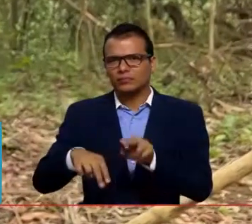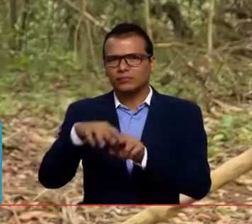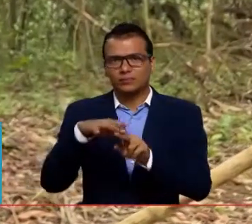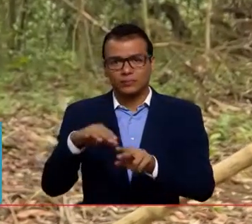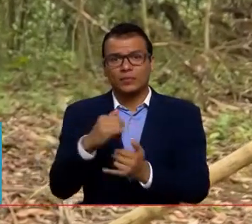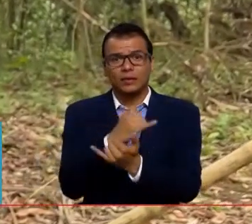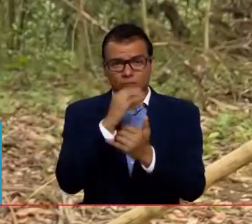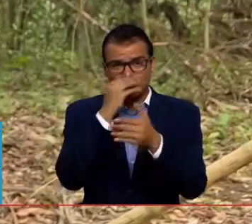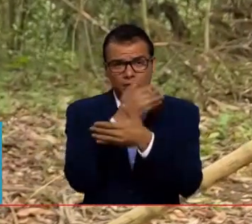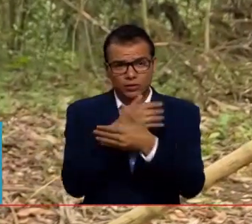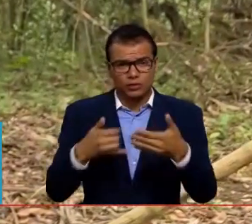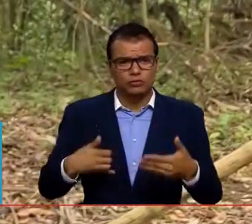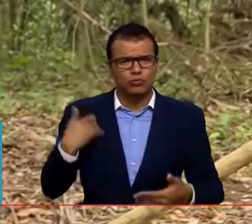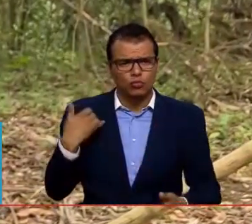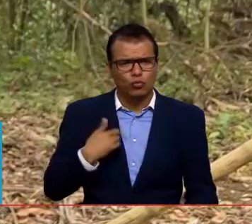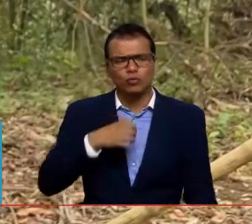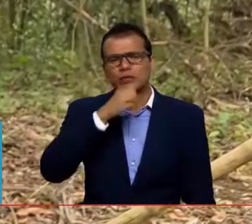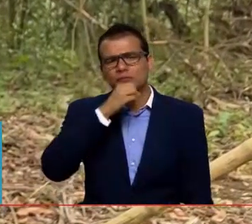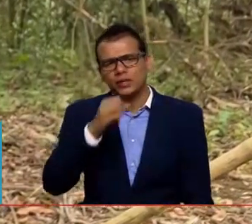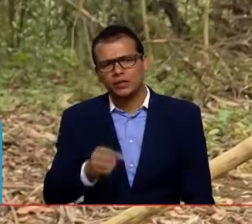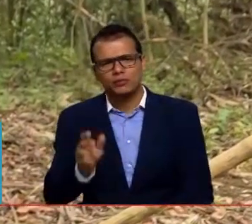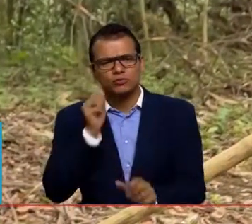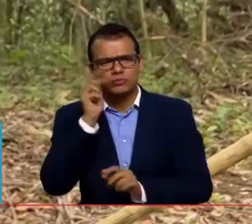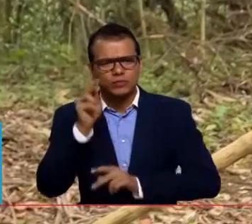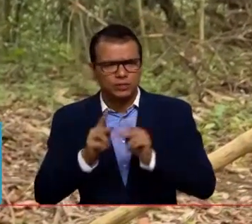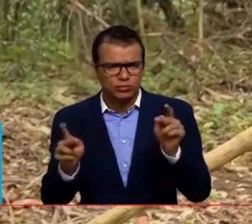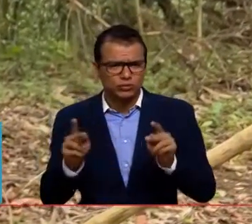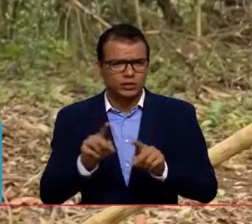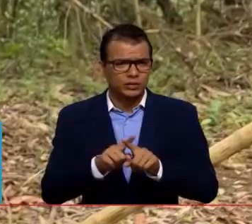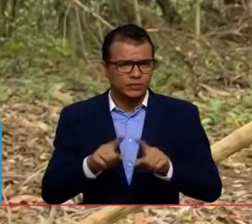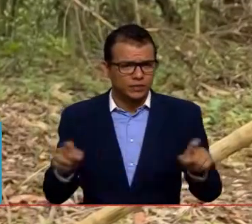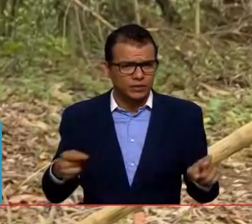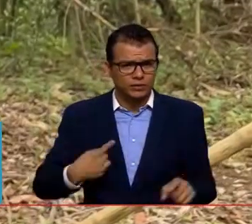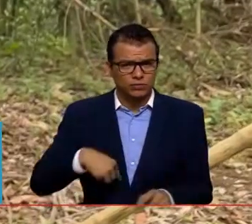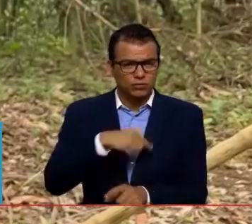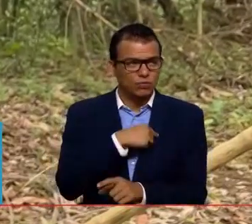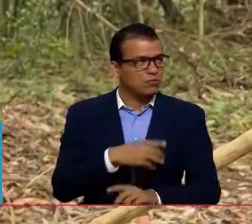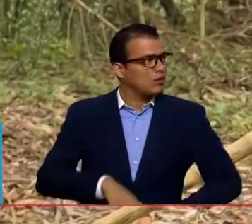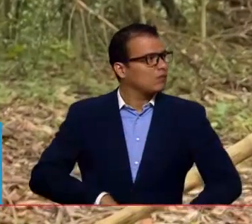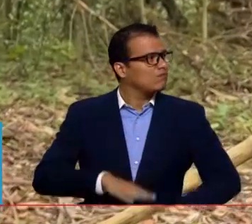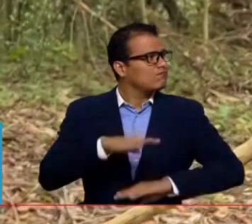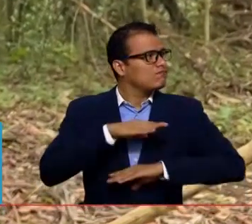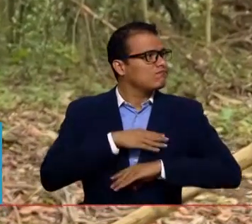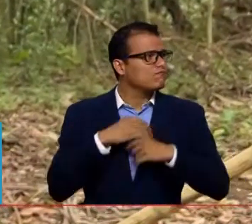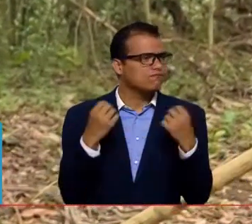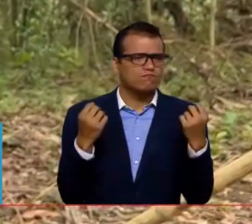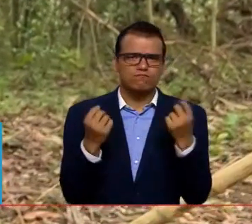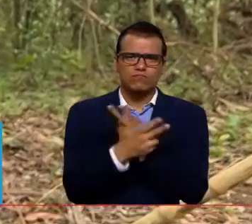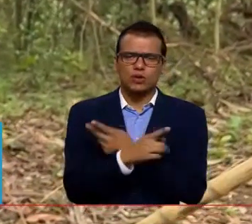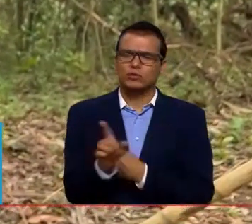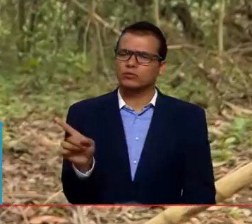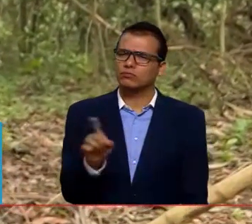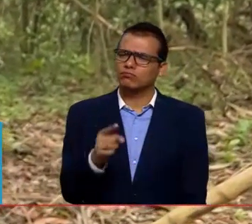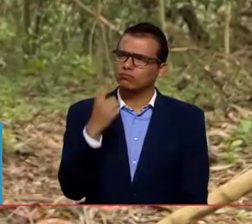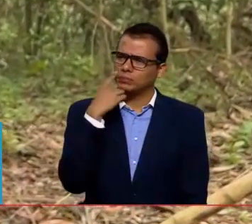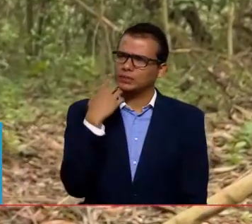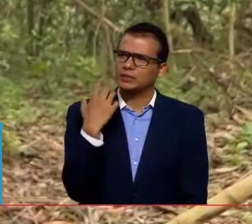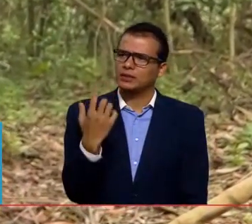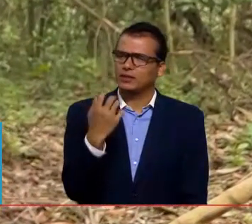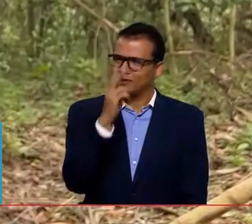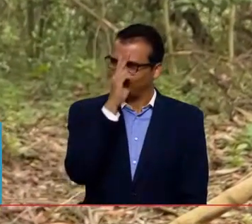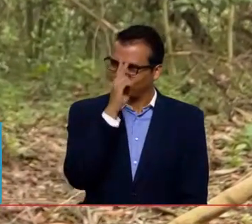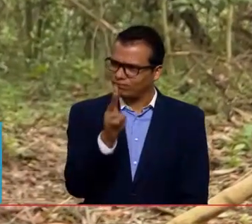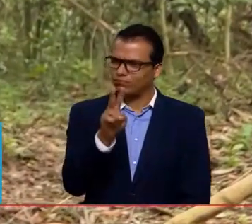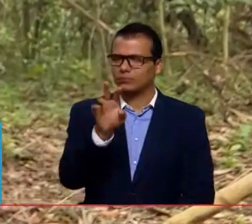hay abuelitos, hay comunidad, no somos gente violenta, simplemente queremos prevalecer la